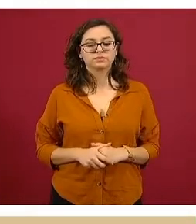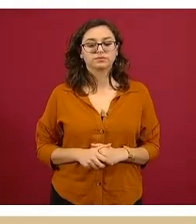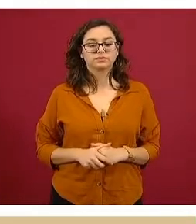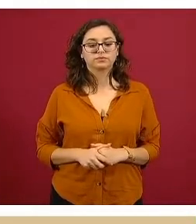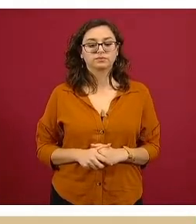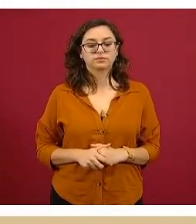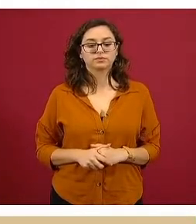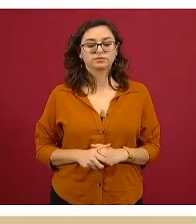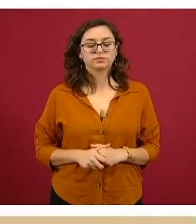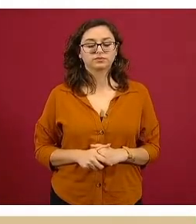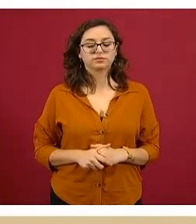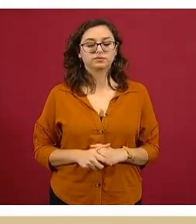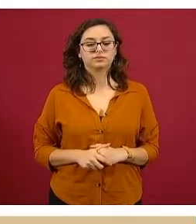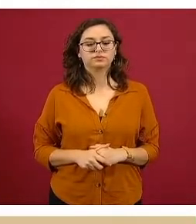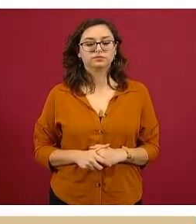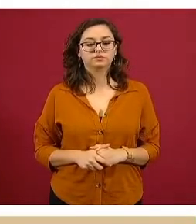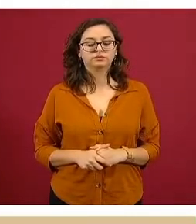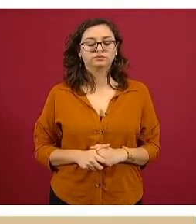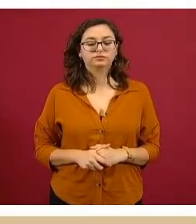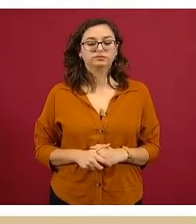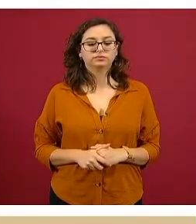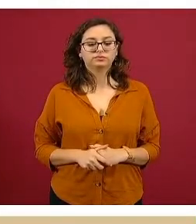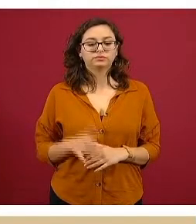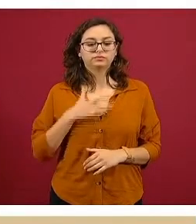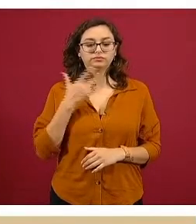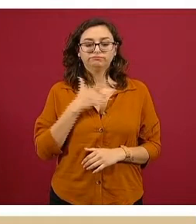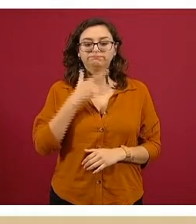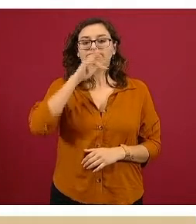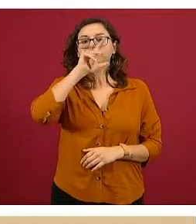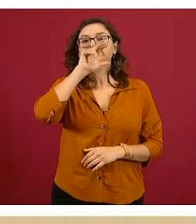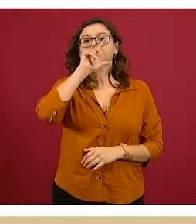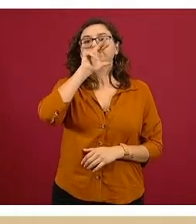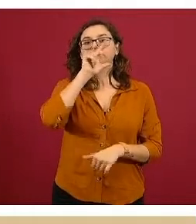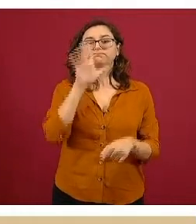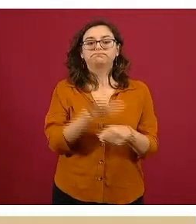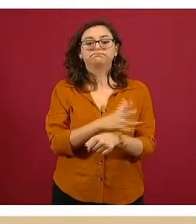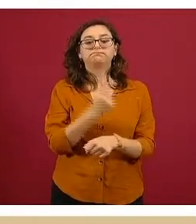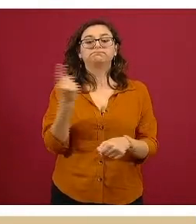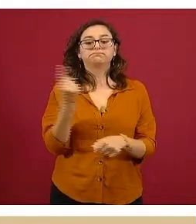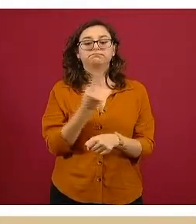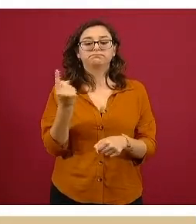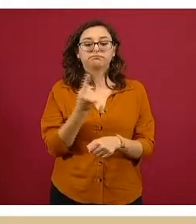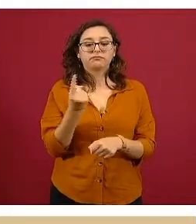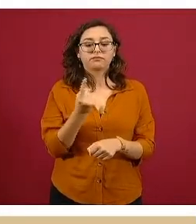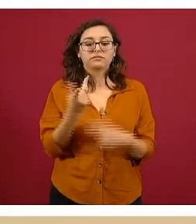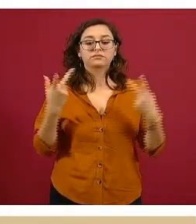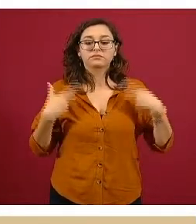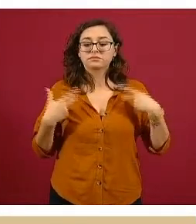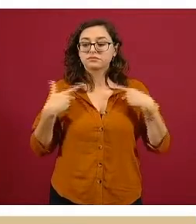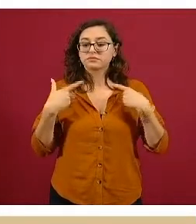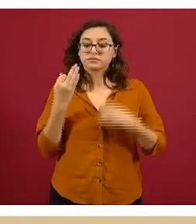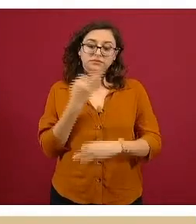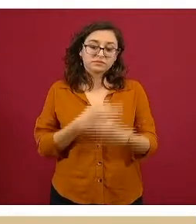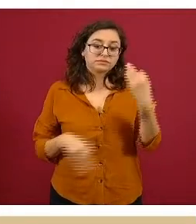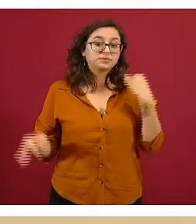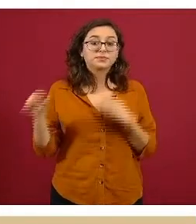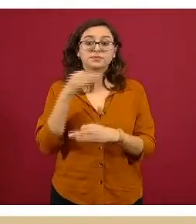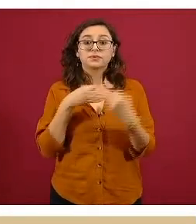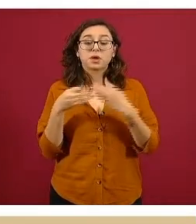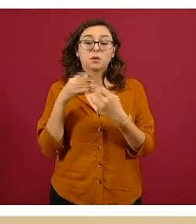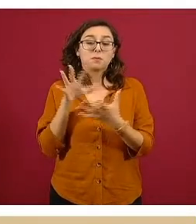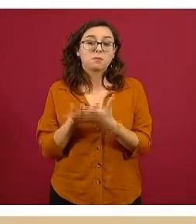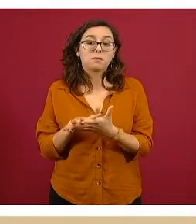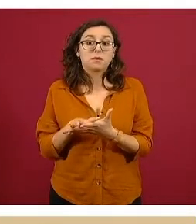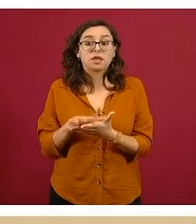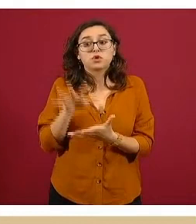hay una gran preocupación porque todos o la mayoría nos fuimos